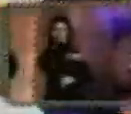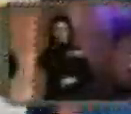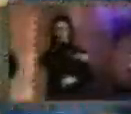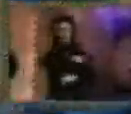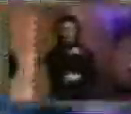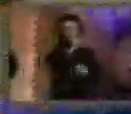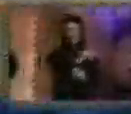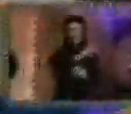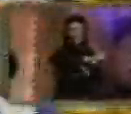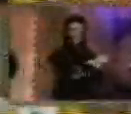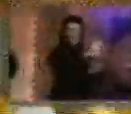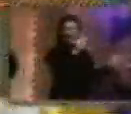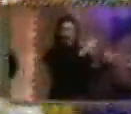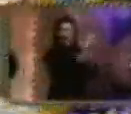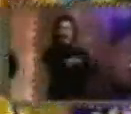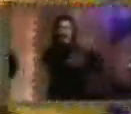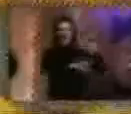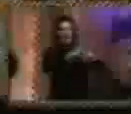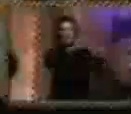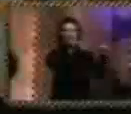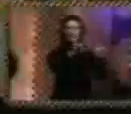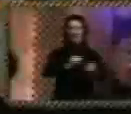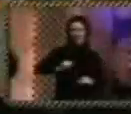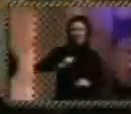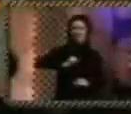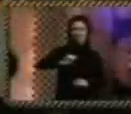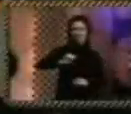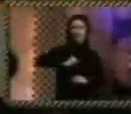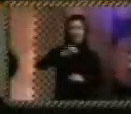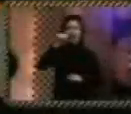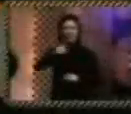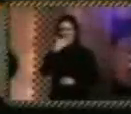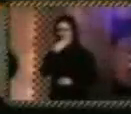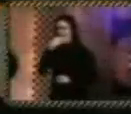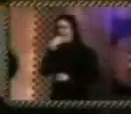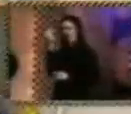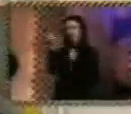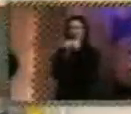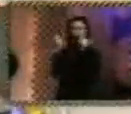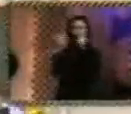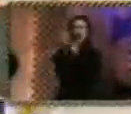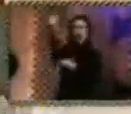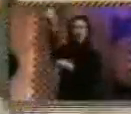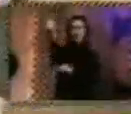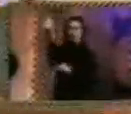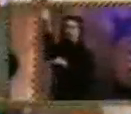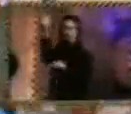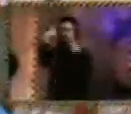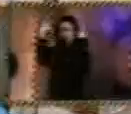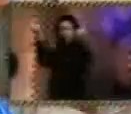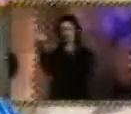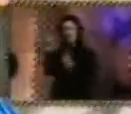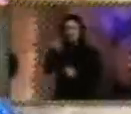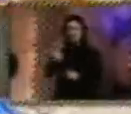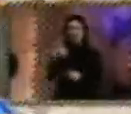y de arena artificial. Mira qué hermoso es el roque nulo y qué